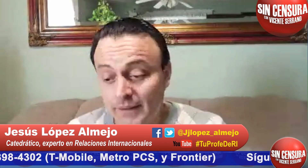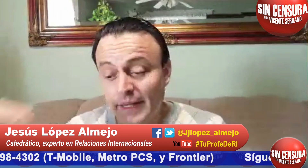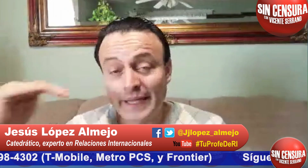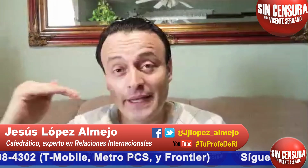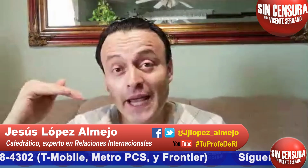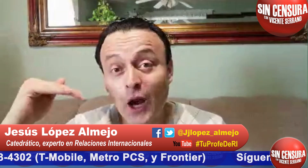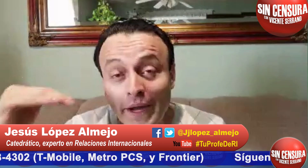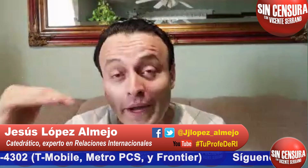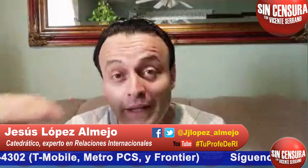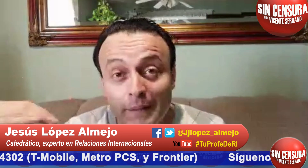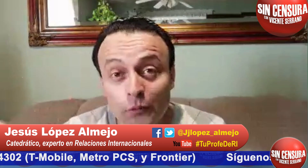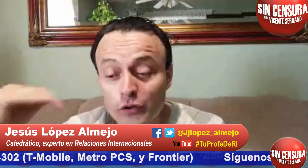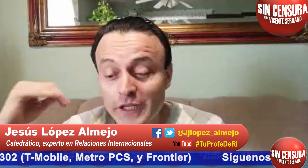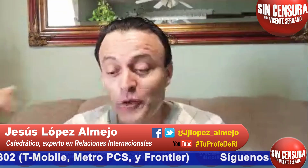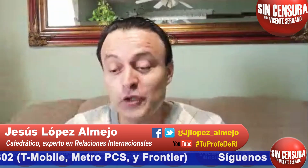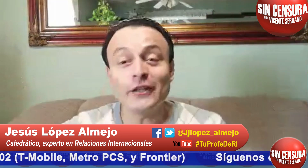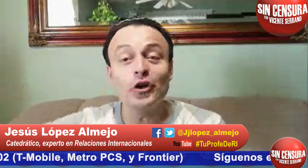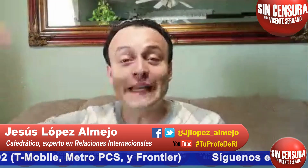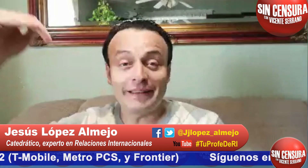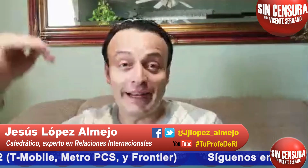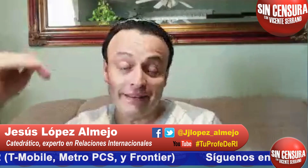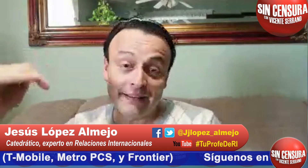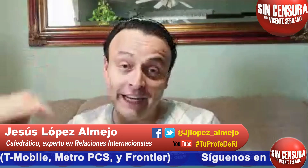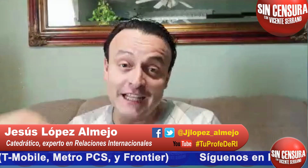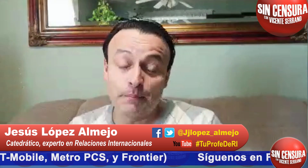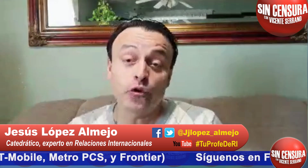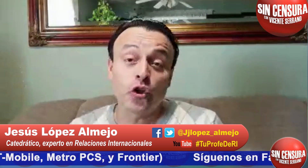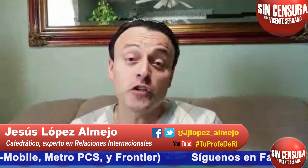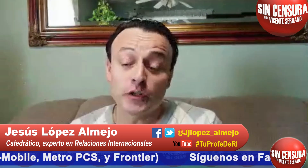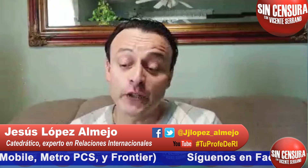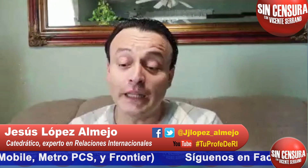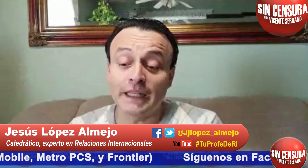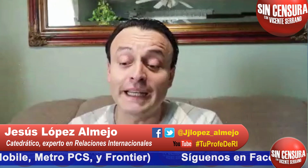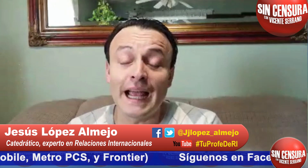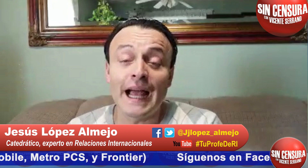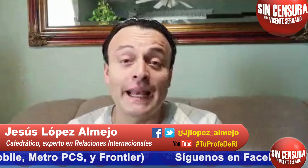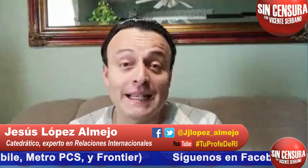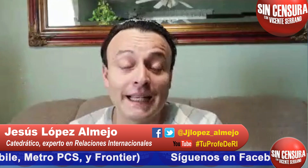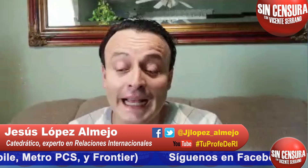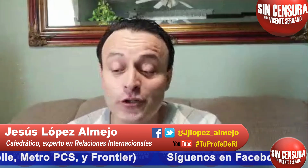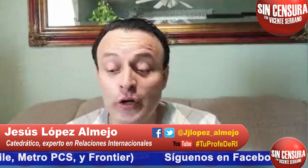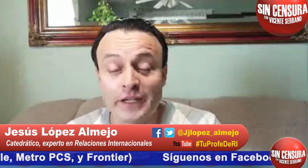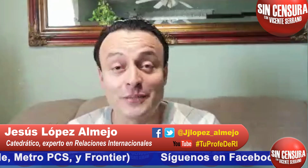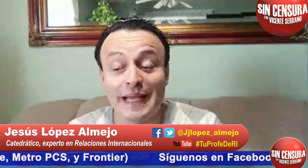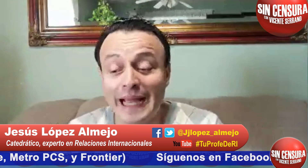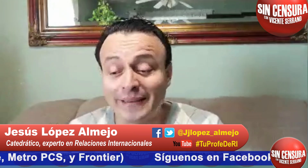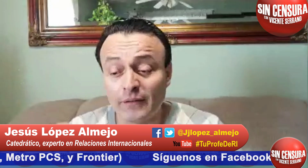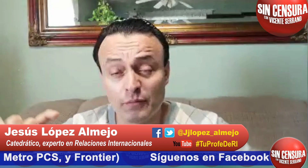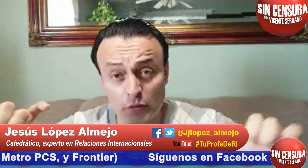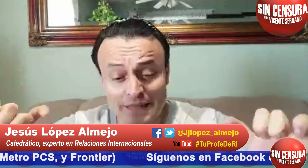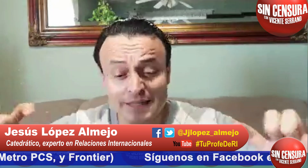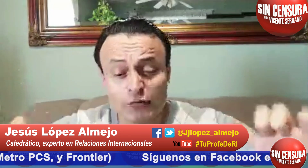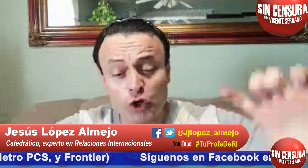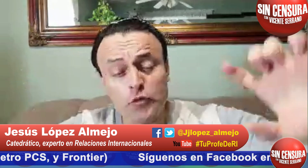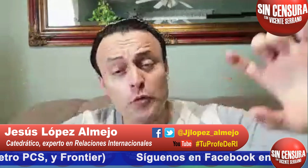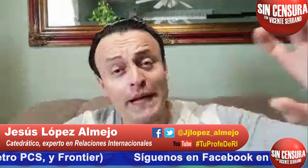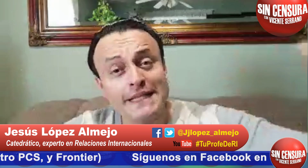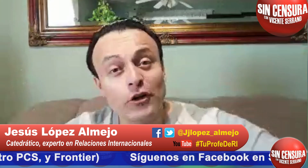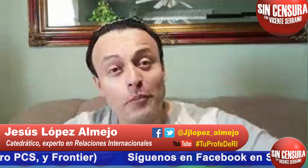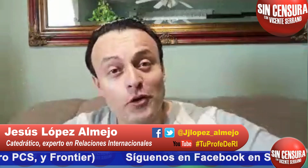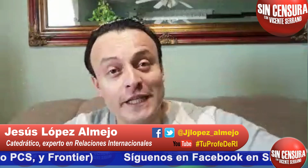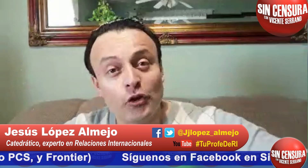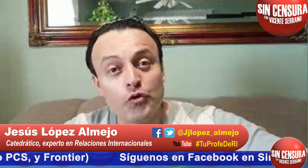tiene 40.6% y 33.2% que tendría en este caso Jimmy Carter. Es decir, Trump supera en